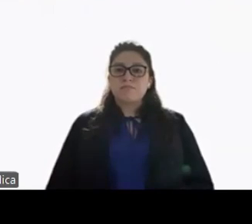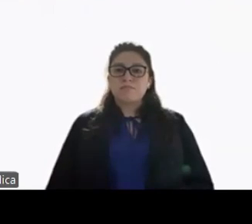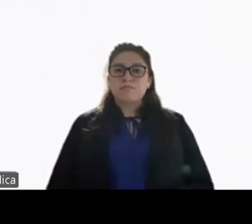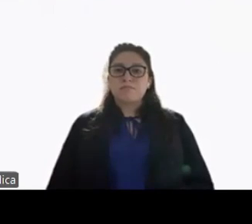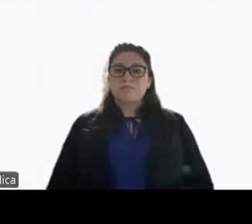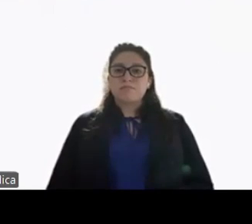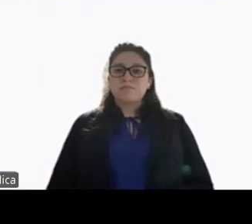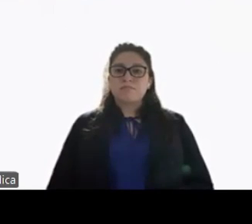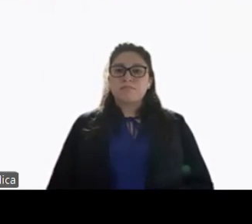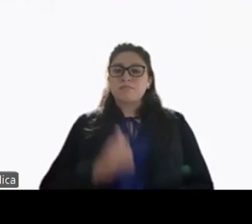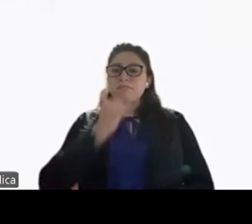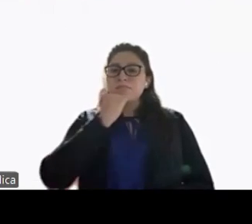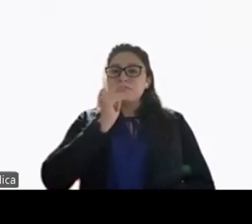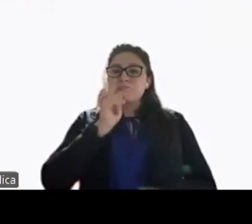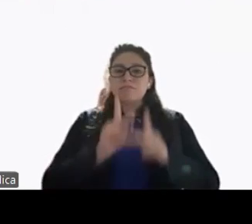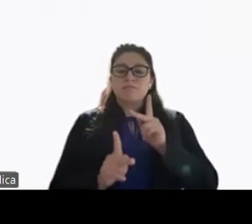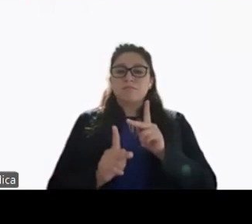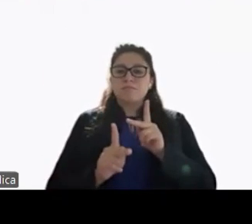Diputada